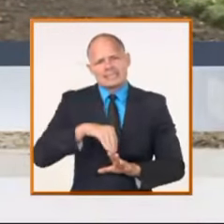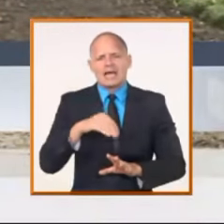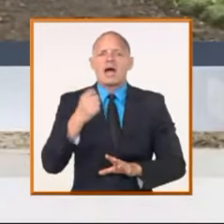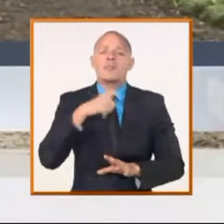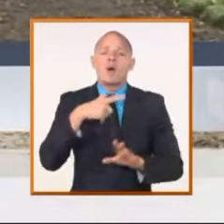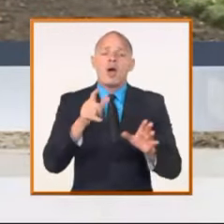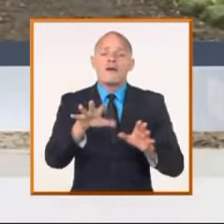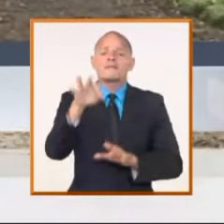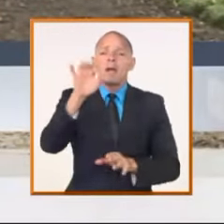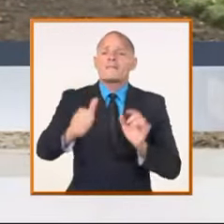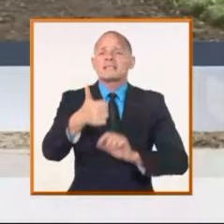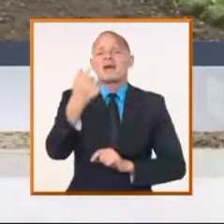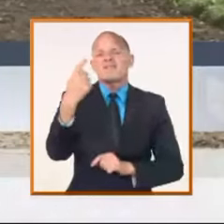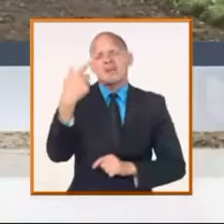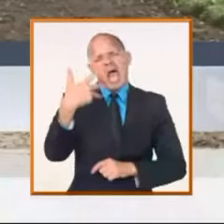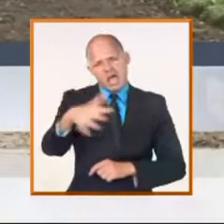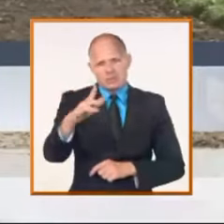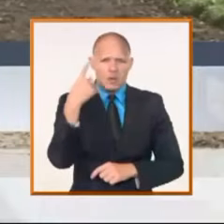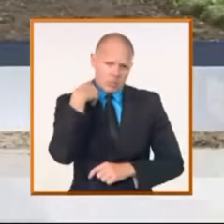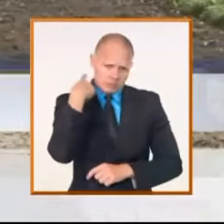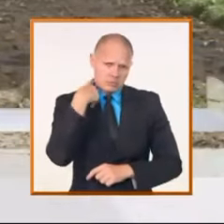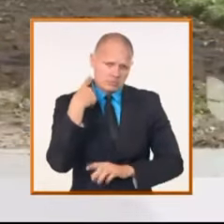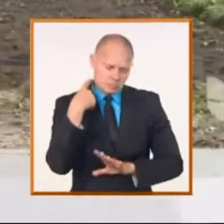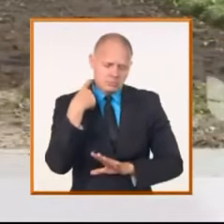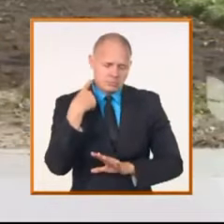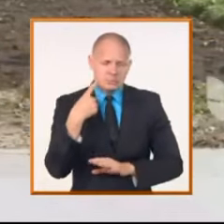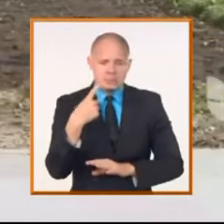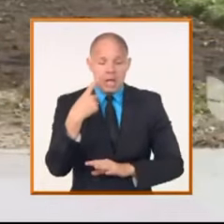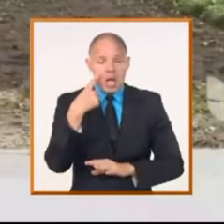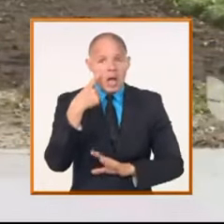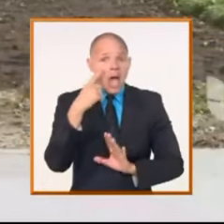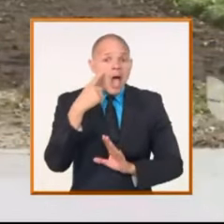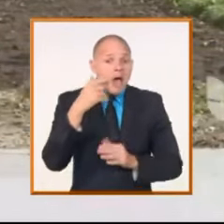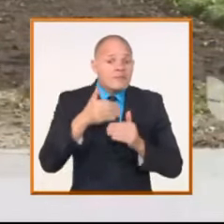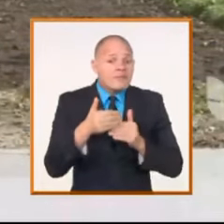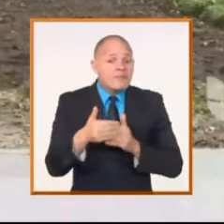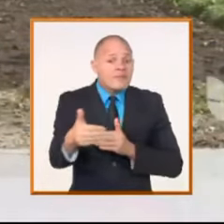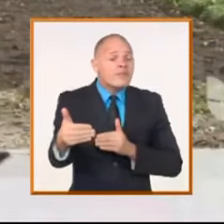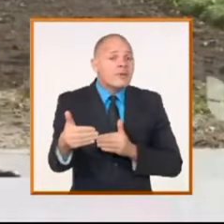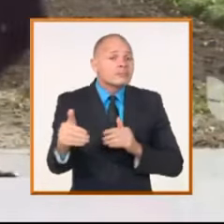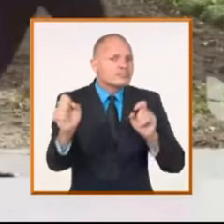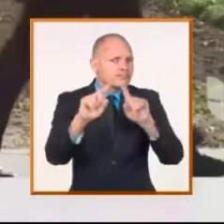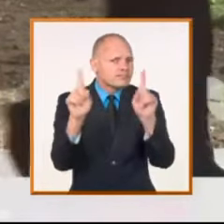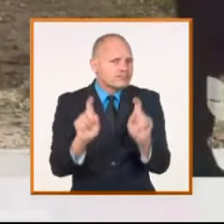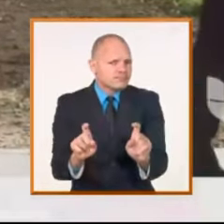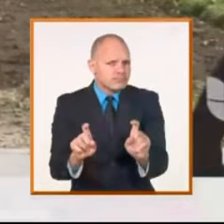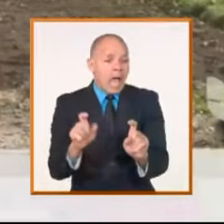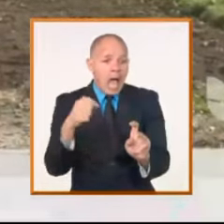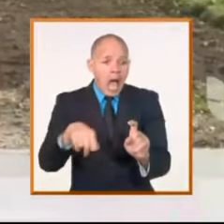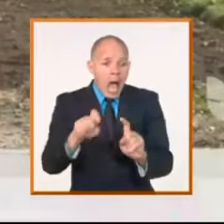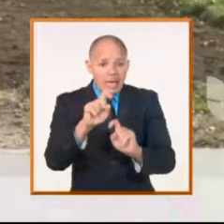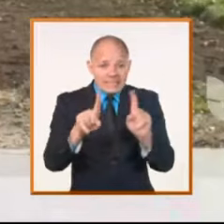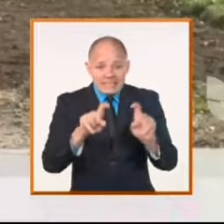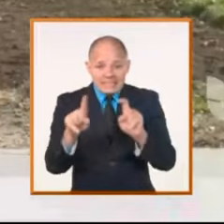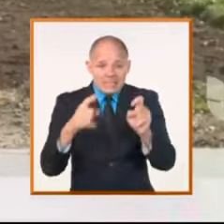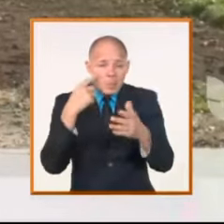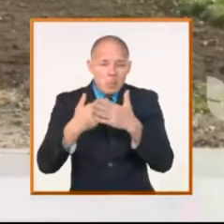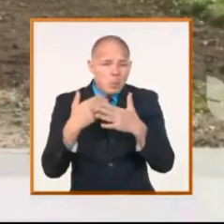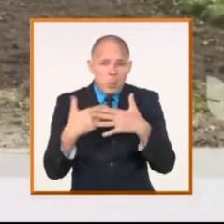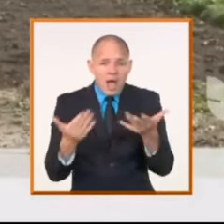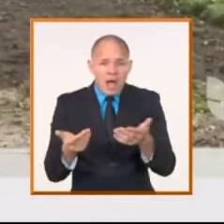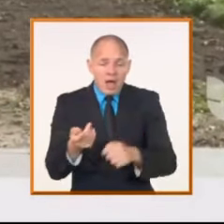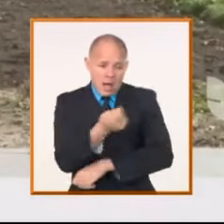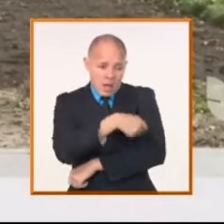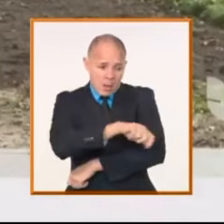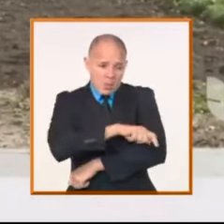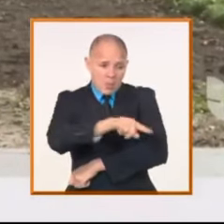presidenciales y muchos acontecimientos pueden pasar. Lo que sí deja claro estos sondeos son las dudas que tienen algunos